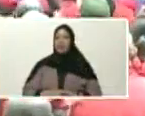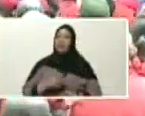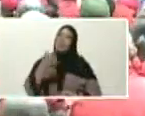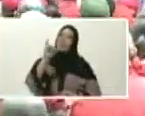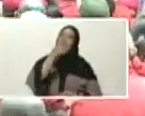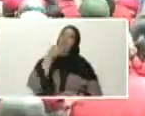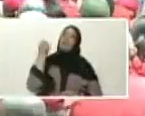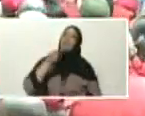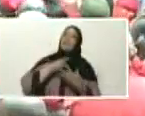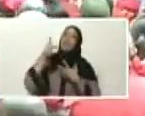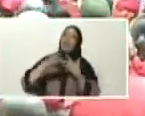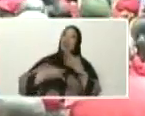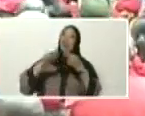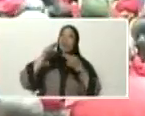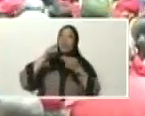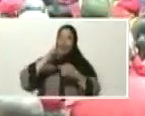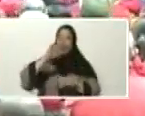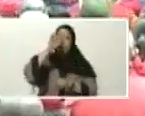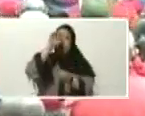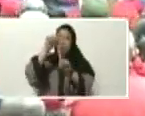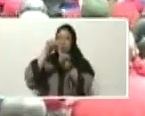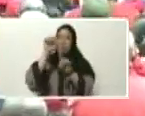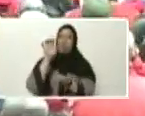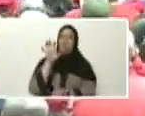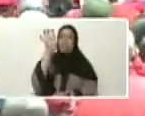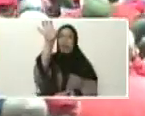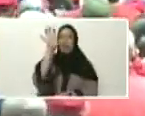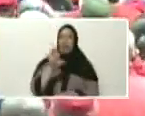Tenemos proyecto de patria,